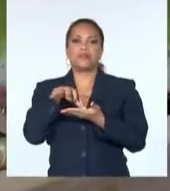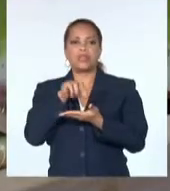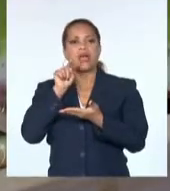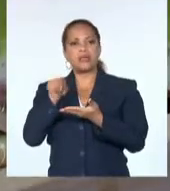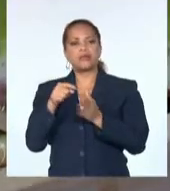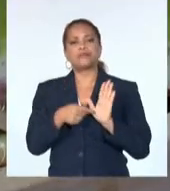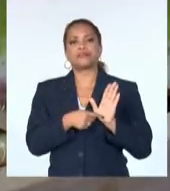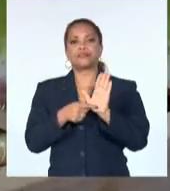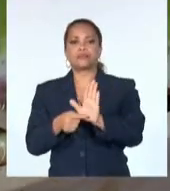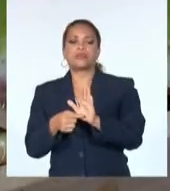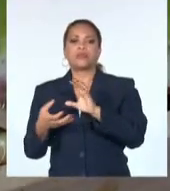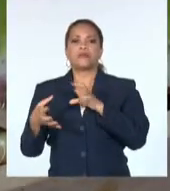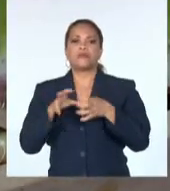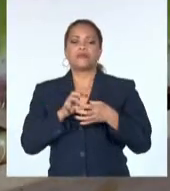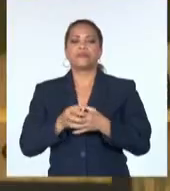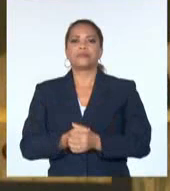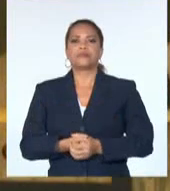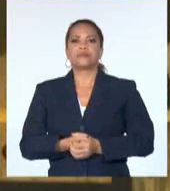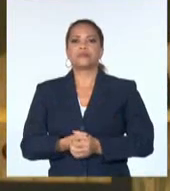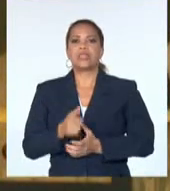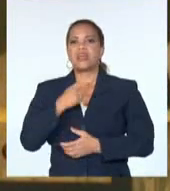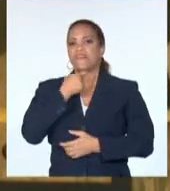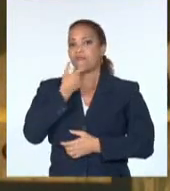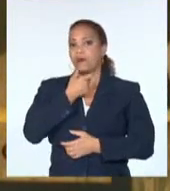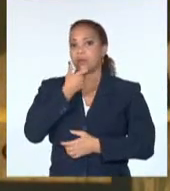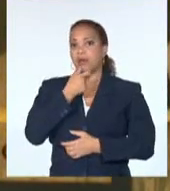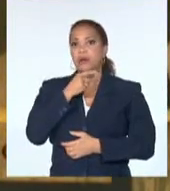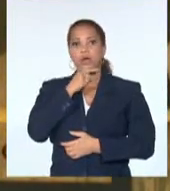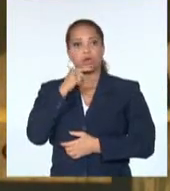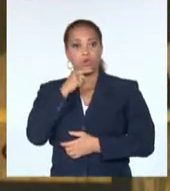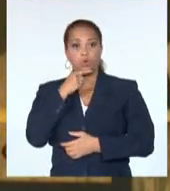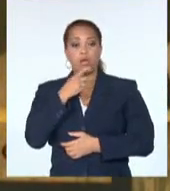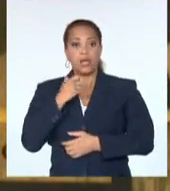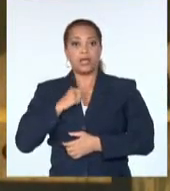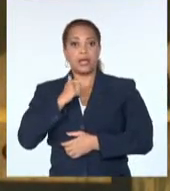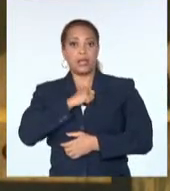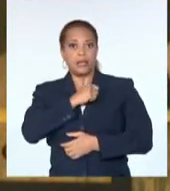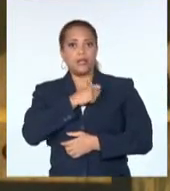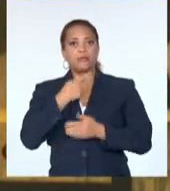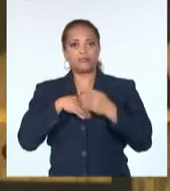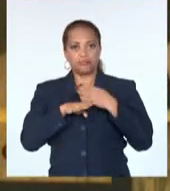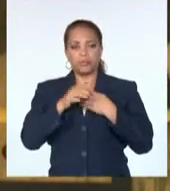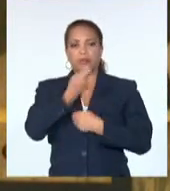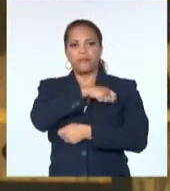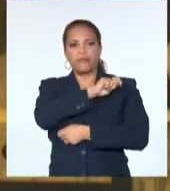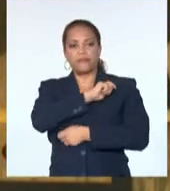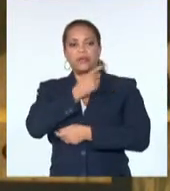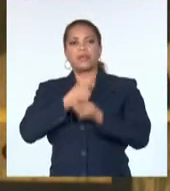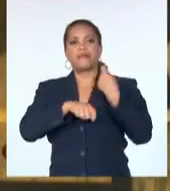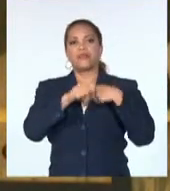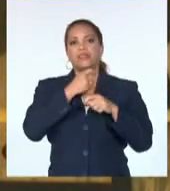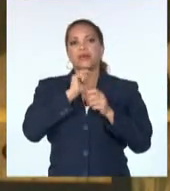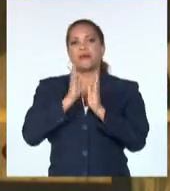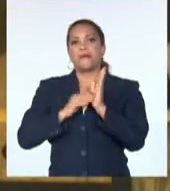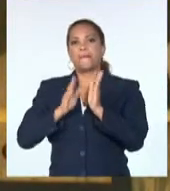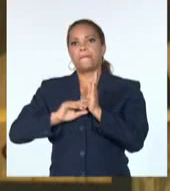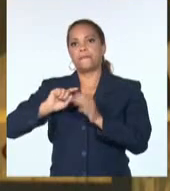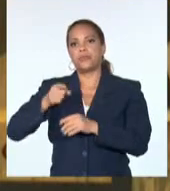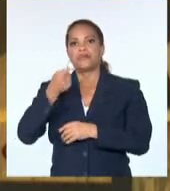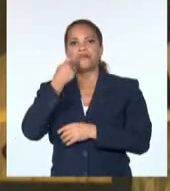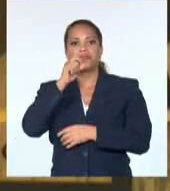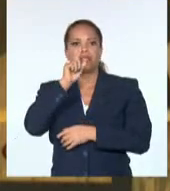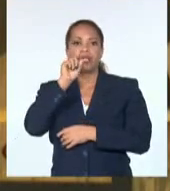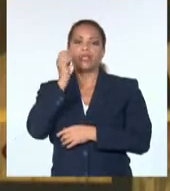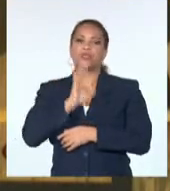de sur. La guayaba arana roja, que debemos entrar a Canadá y debemos entrar a España también. En los próximos meses, octubre, finales de octubre, debemos